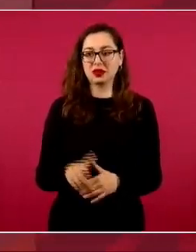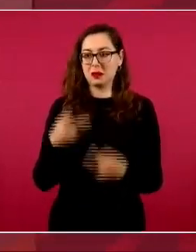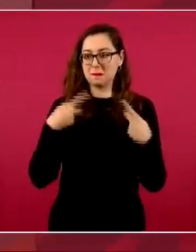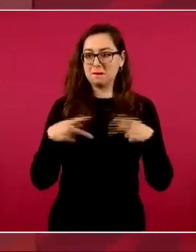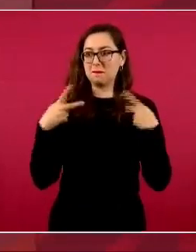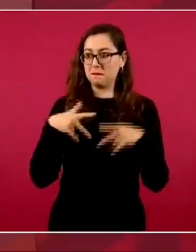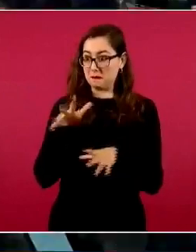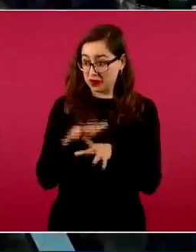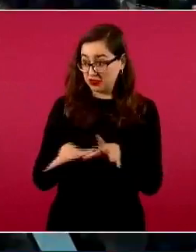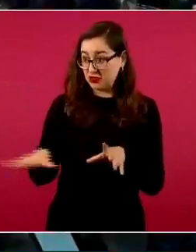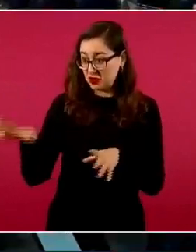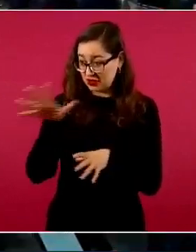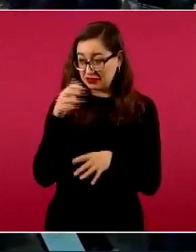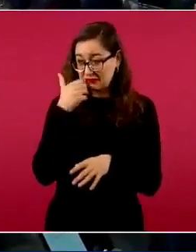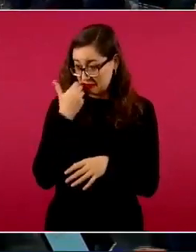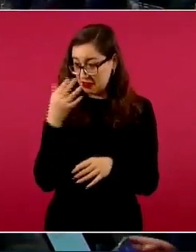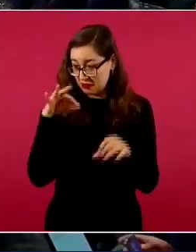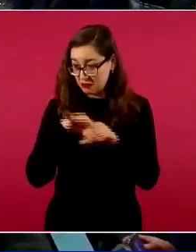y